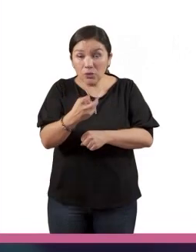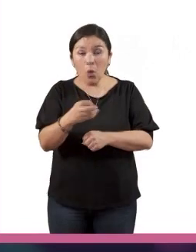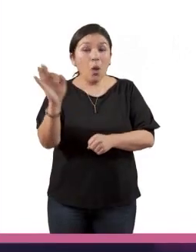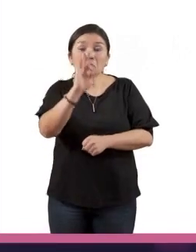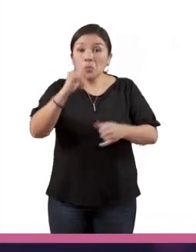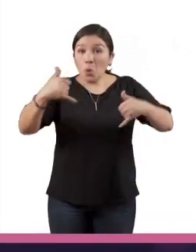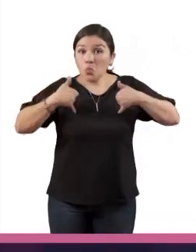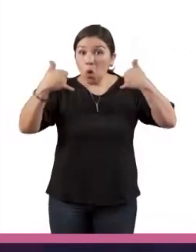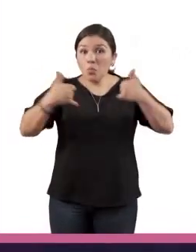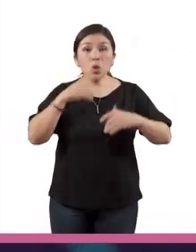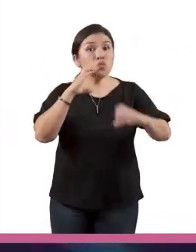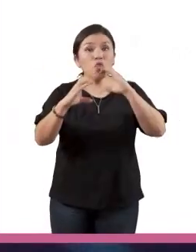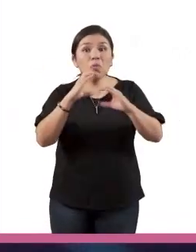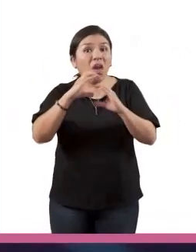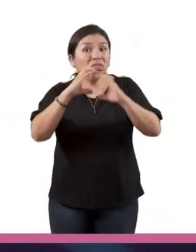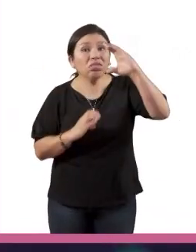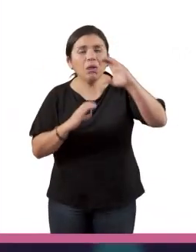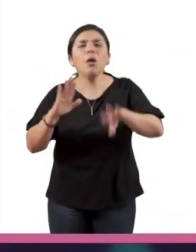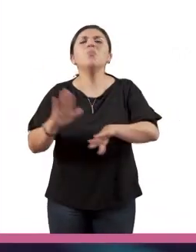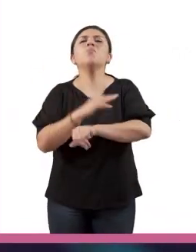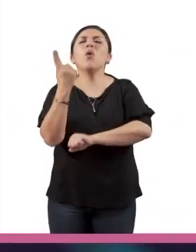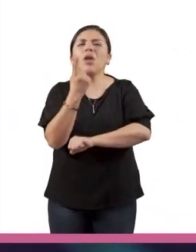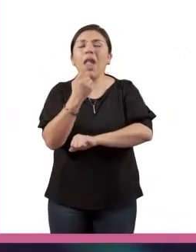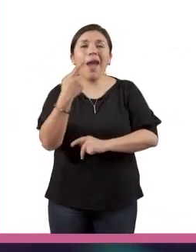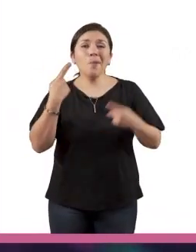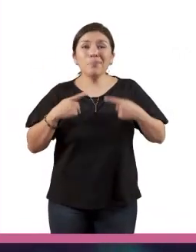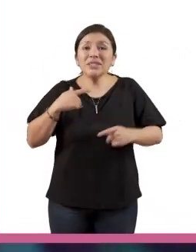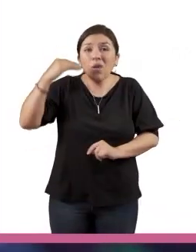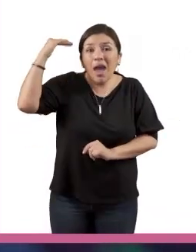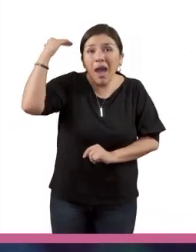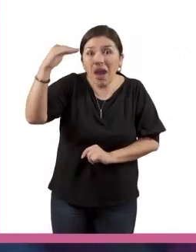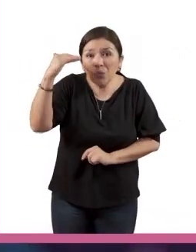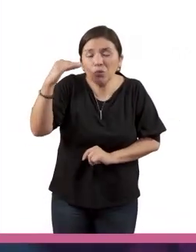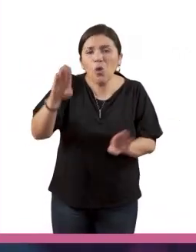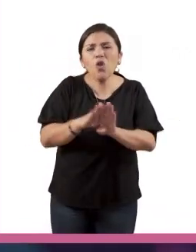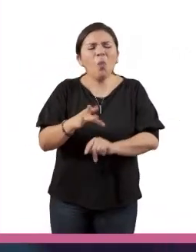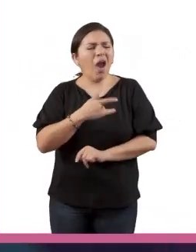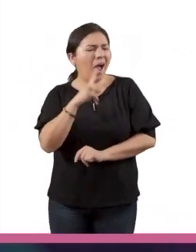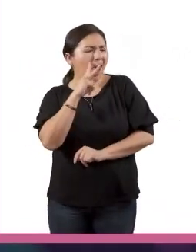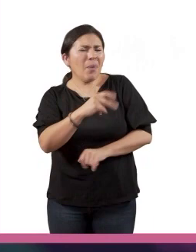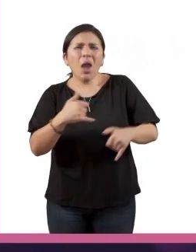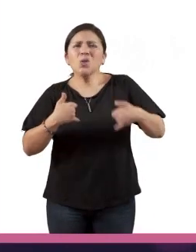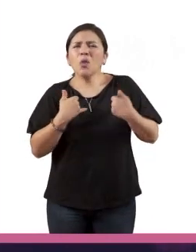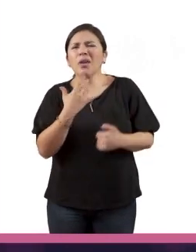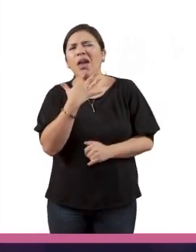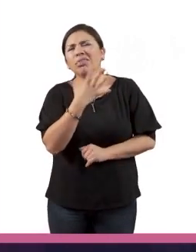familia. ¿Sí? Los chavos dejan de comunicarse porque los adultos